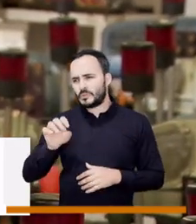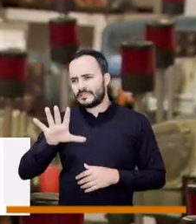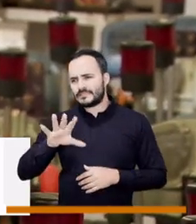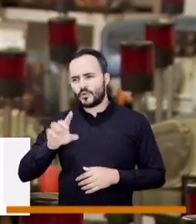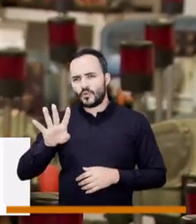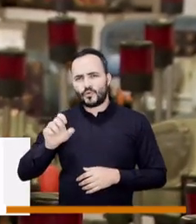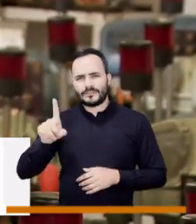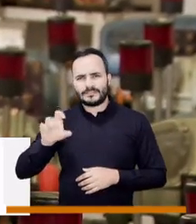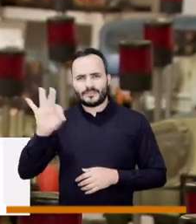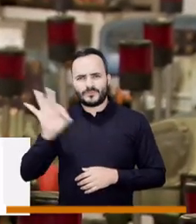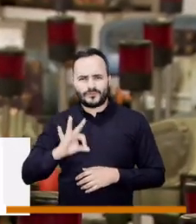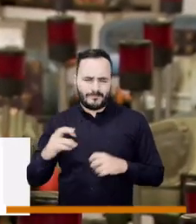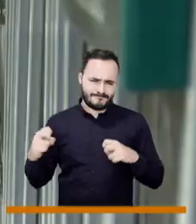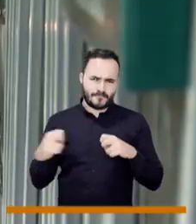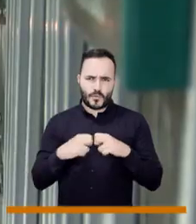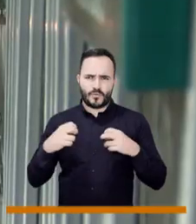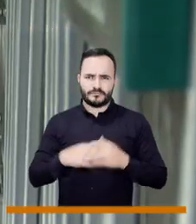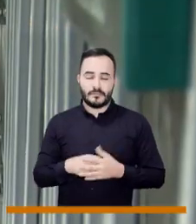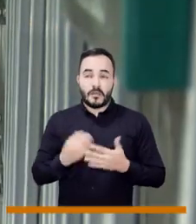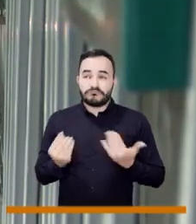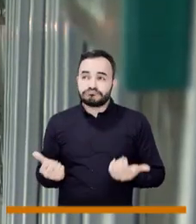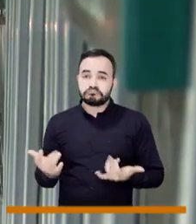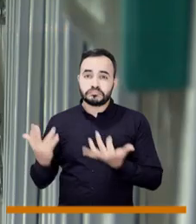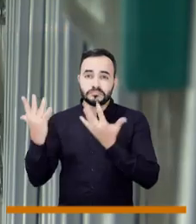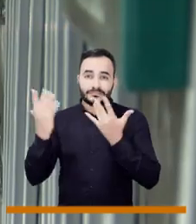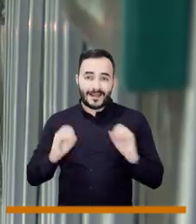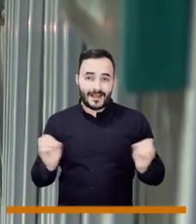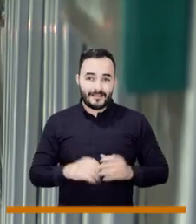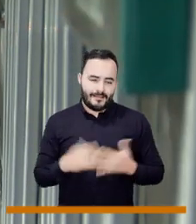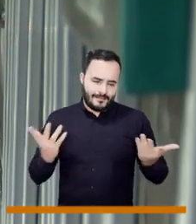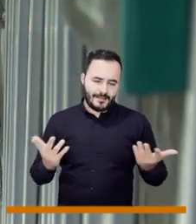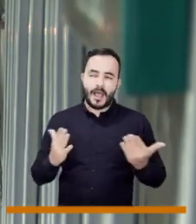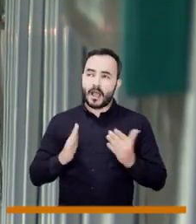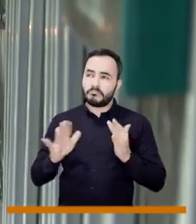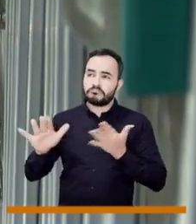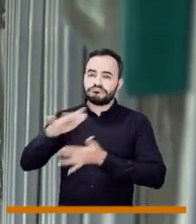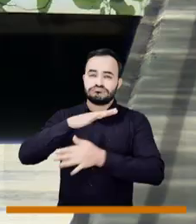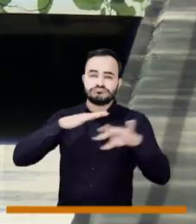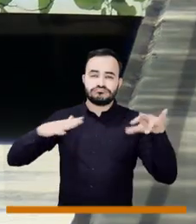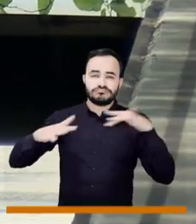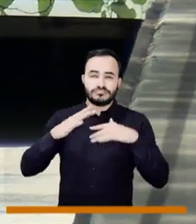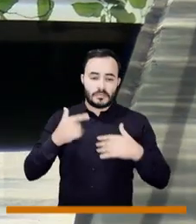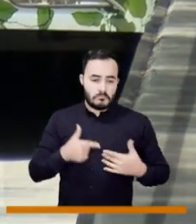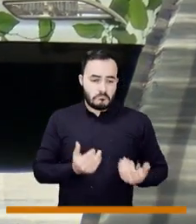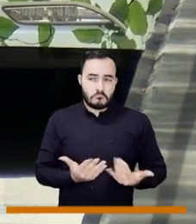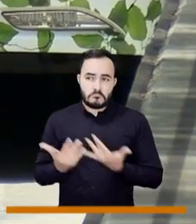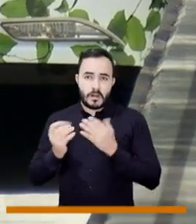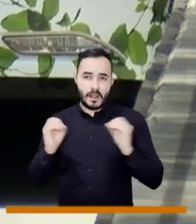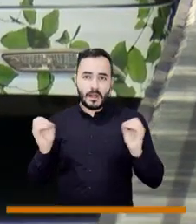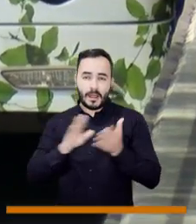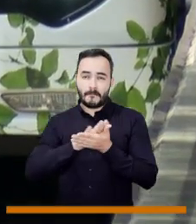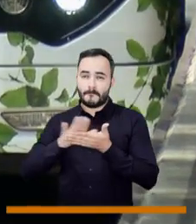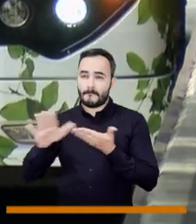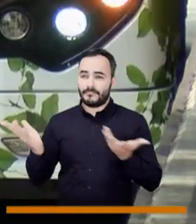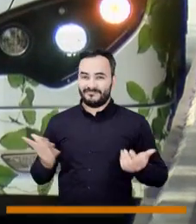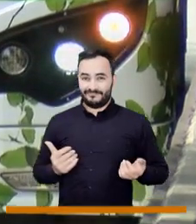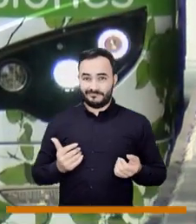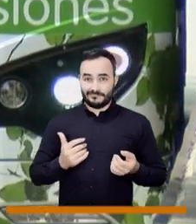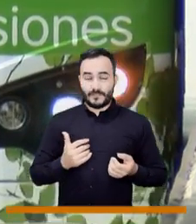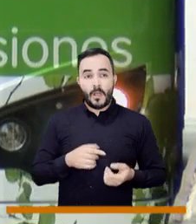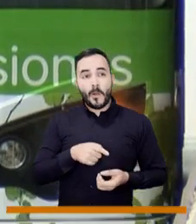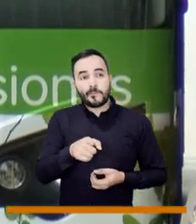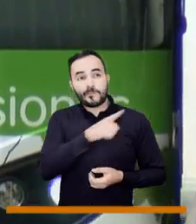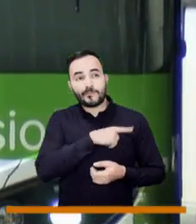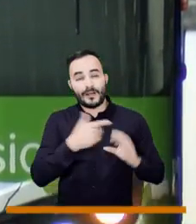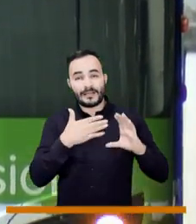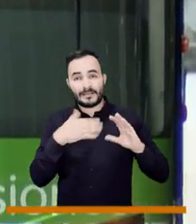del 95-96%. Además, no producen emisiones. Entonces, cuidan la calidad del aire y ayudan a evitar las emisiones